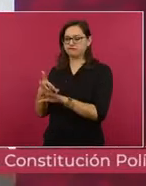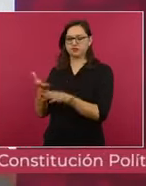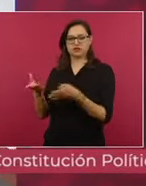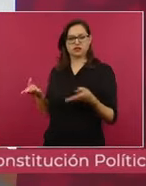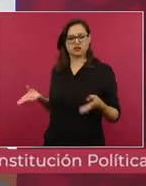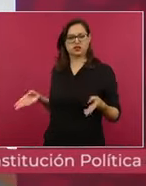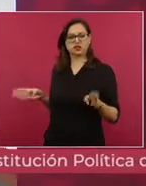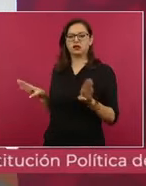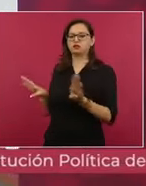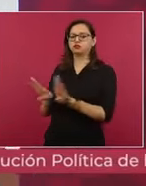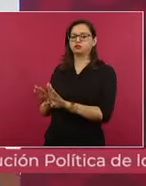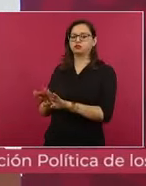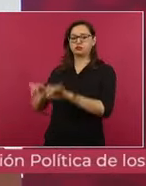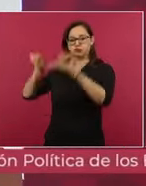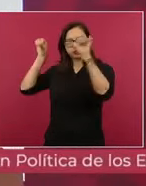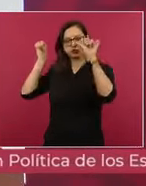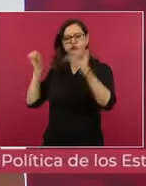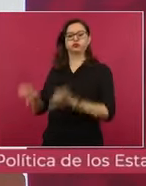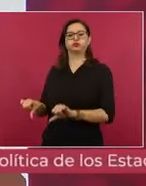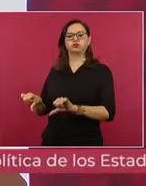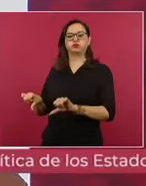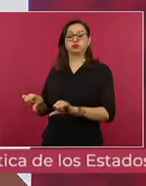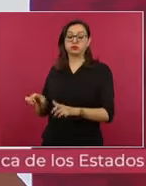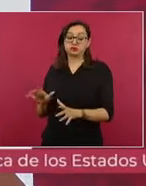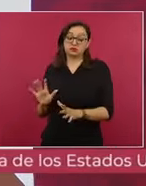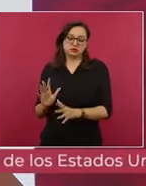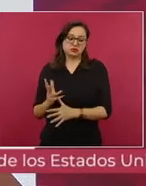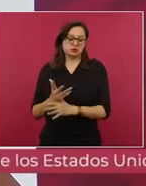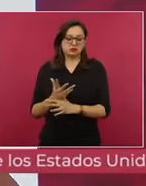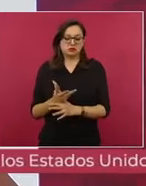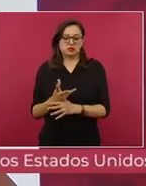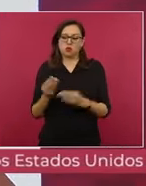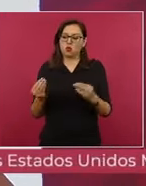porque la tacharon de subversiva.